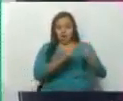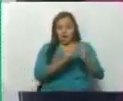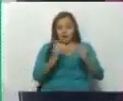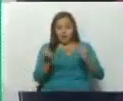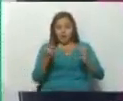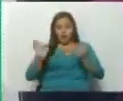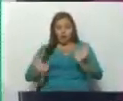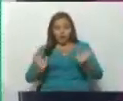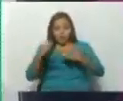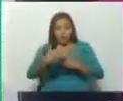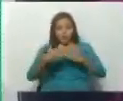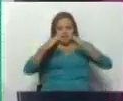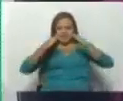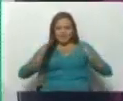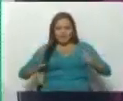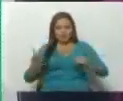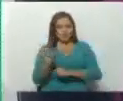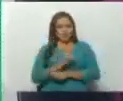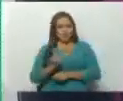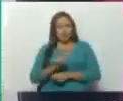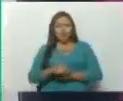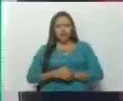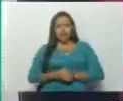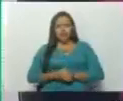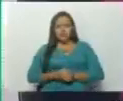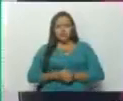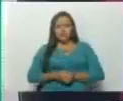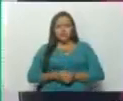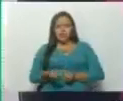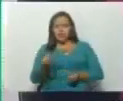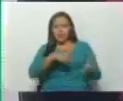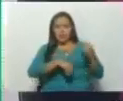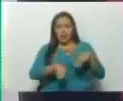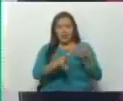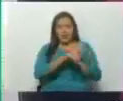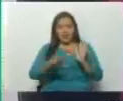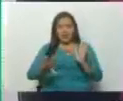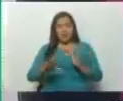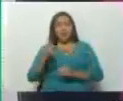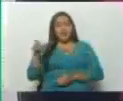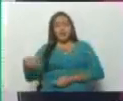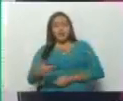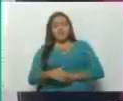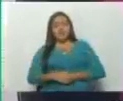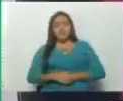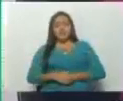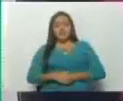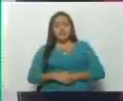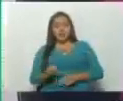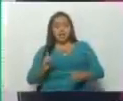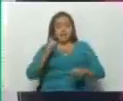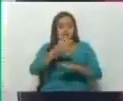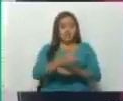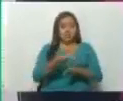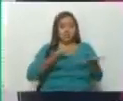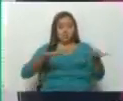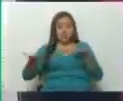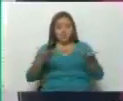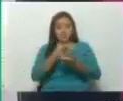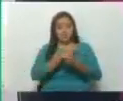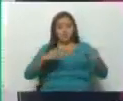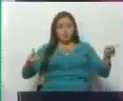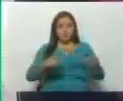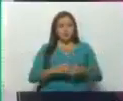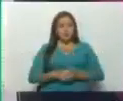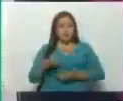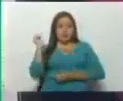paredes, un techo, sino está íntegramente ligado a otros derechos. De la misma forma, el acceso a los servicios que